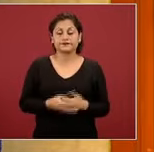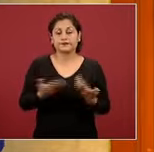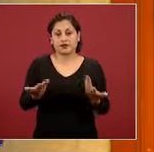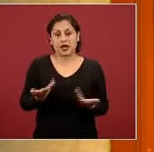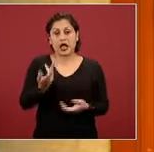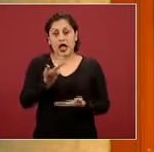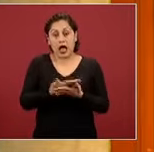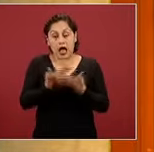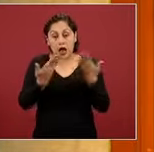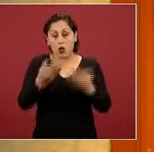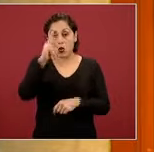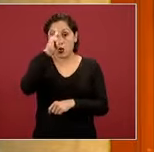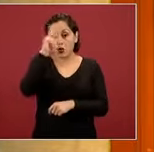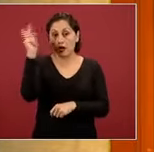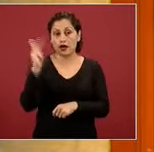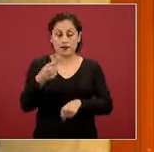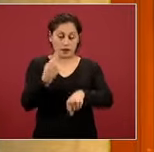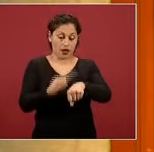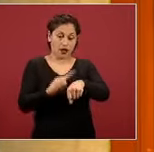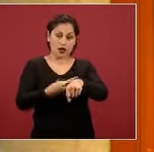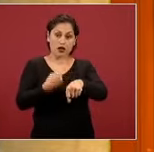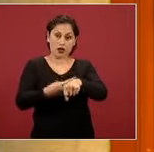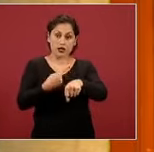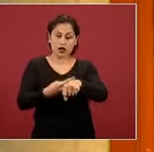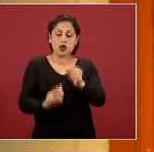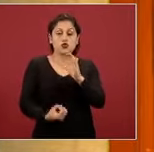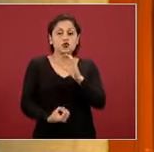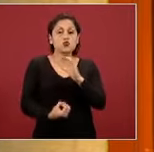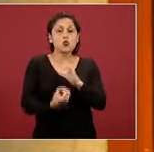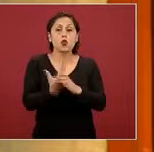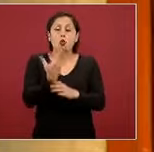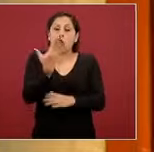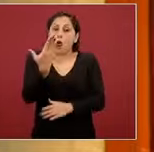desconocida hasta que emergió en el mundo